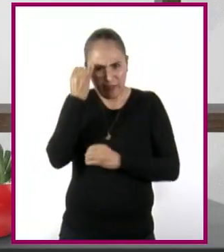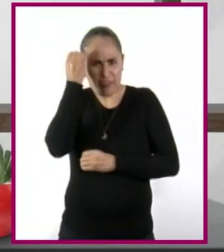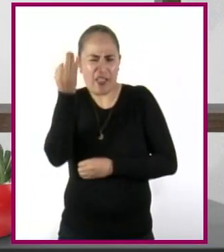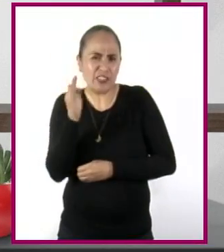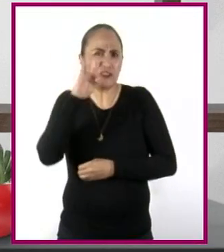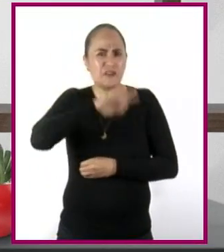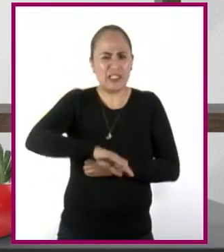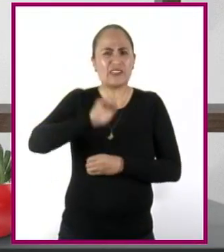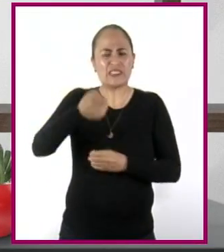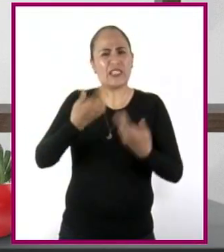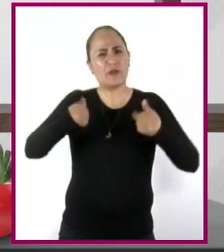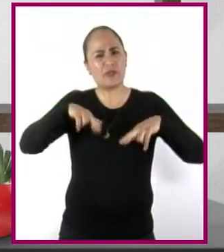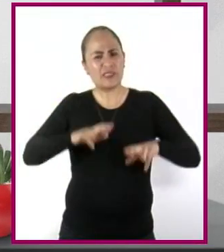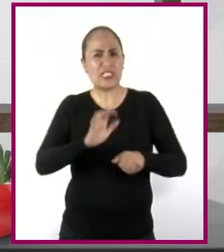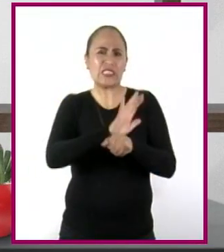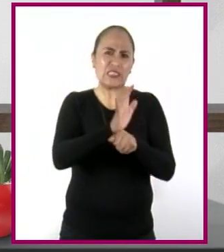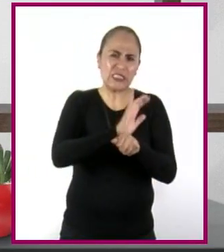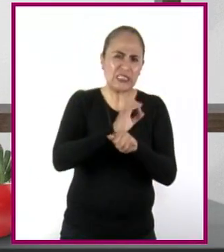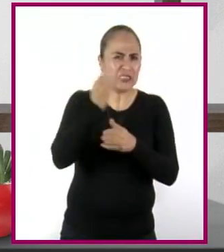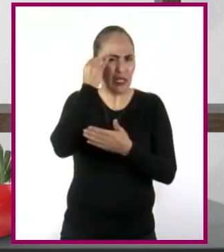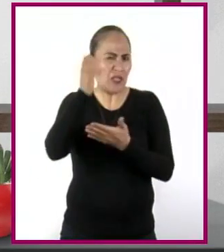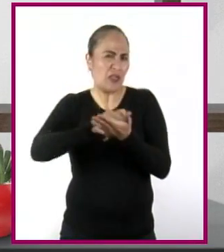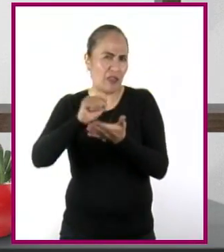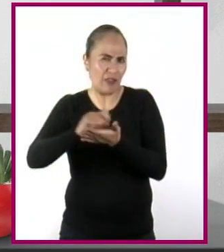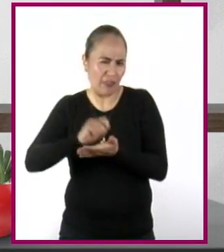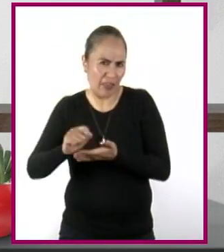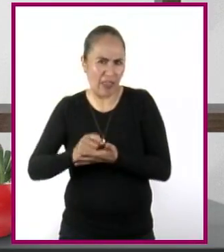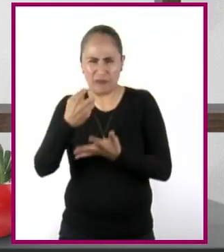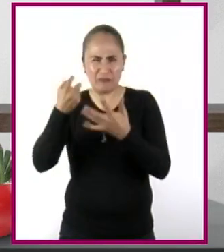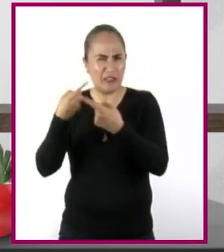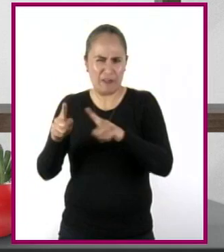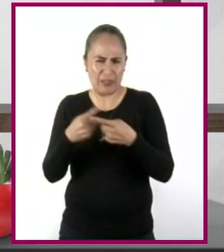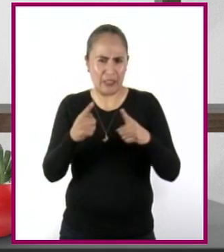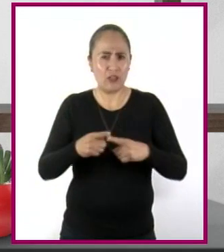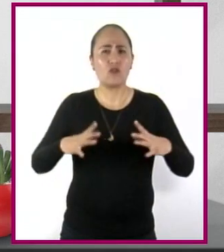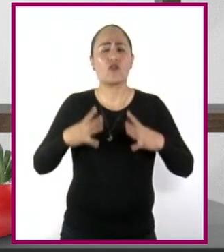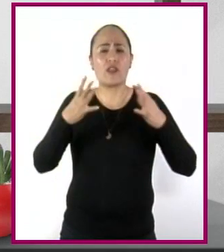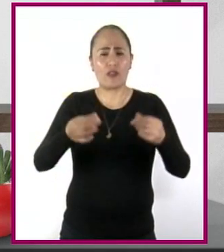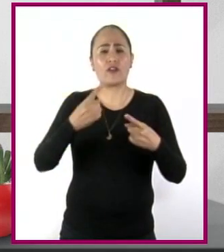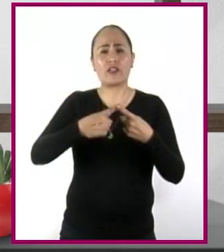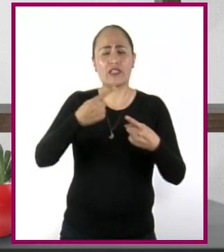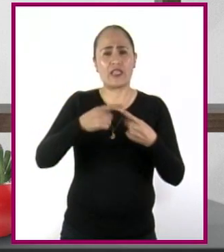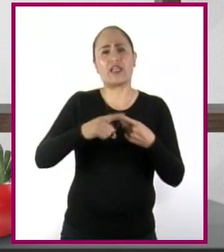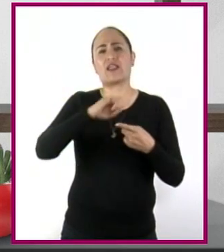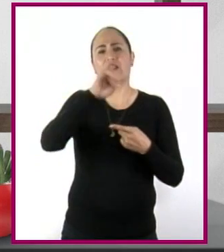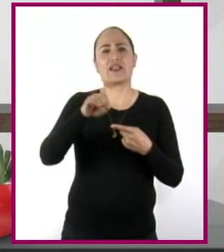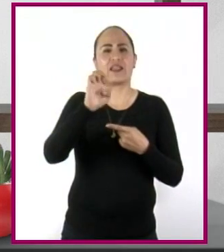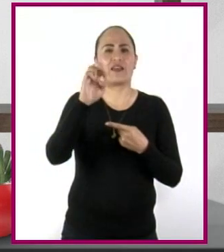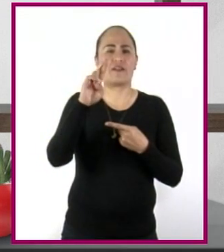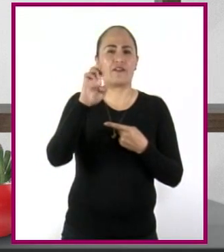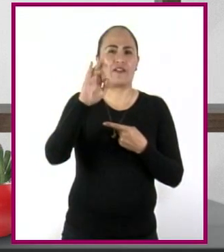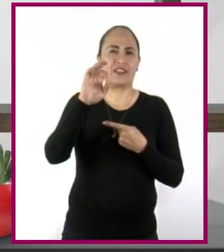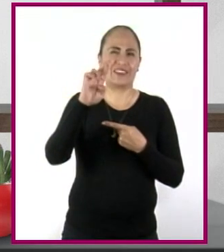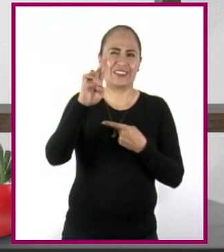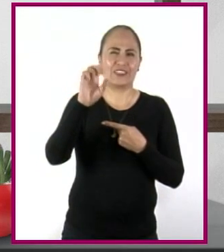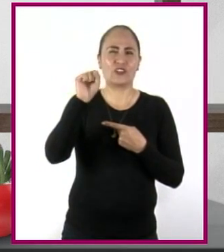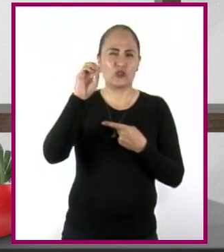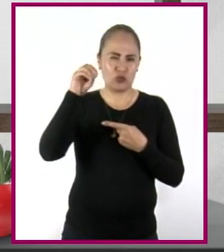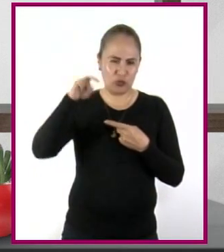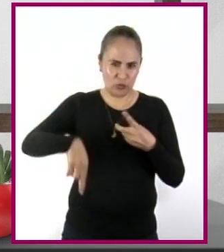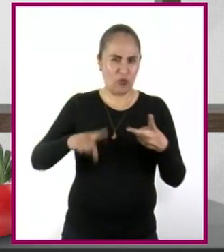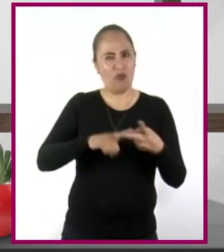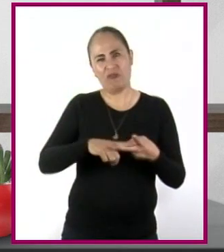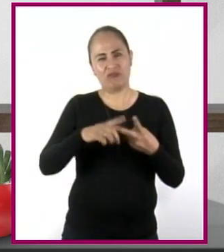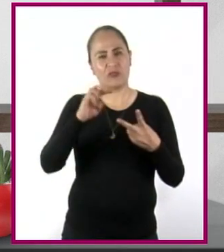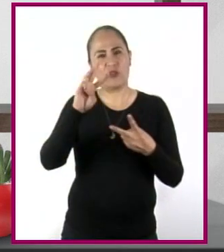novelas gráficas y la literatura. Los padres fundadores de esta nación fueron Thomas Jefferson, George Washington, Benjamin Franklin y John Adams,